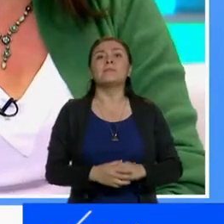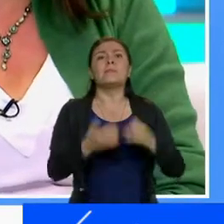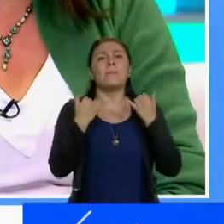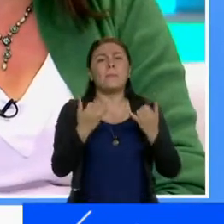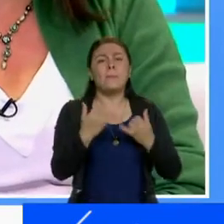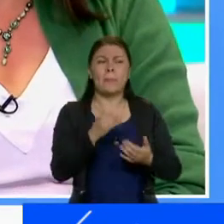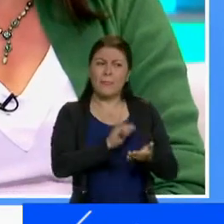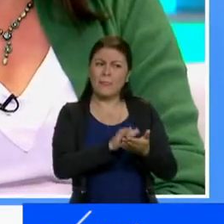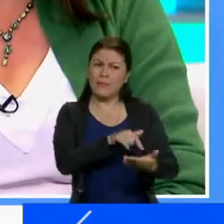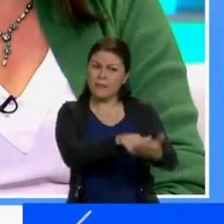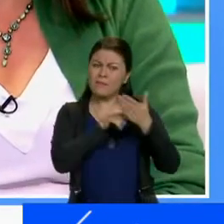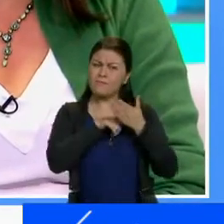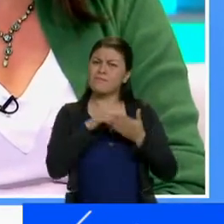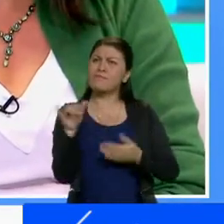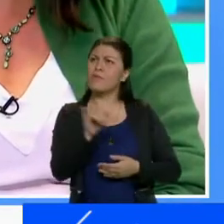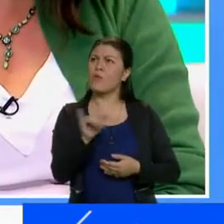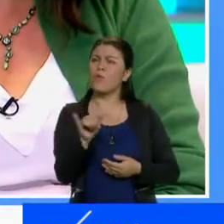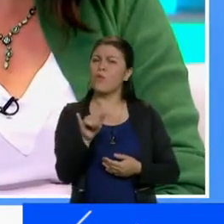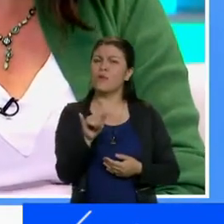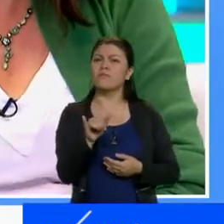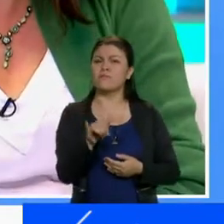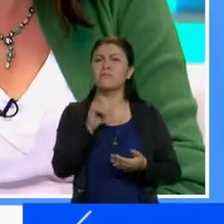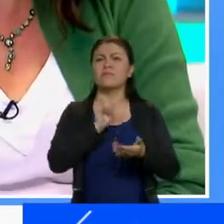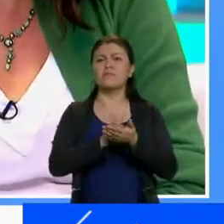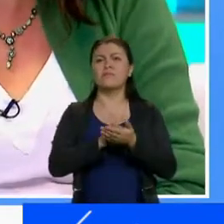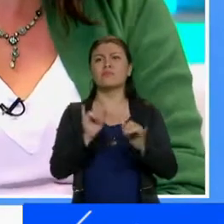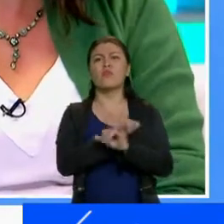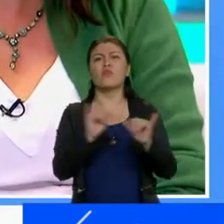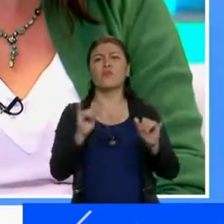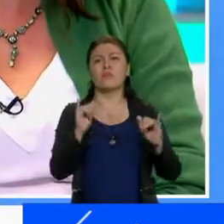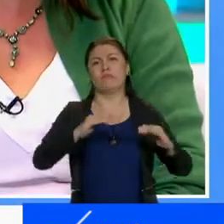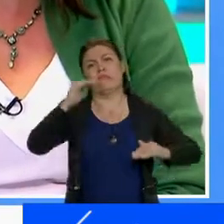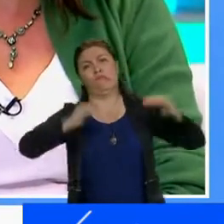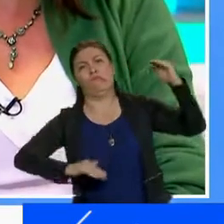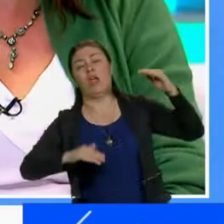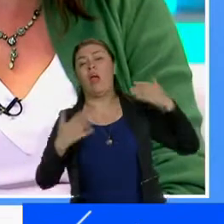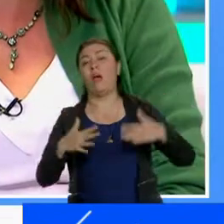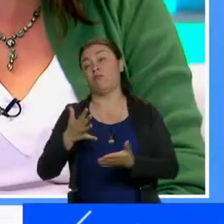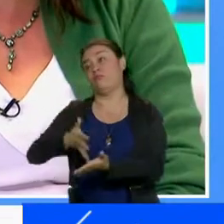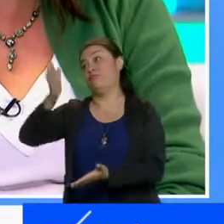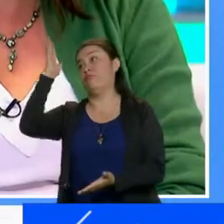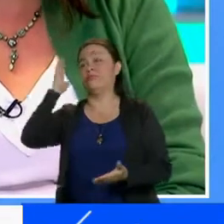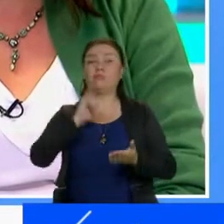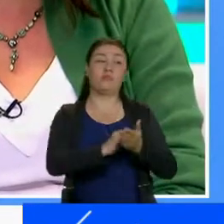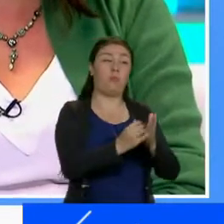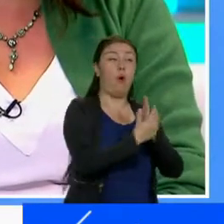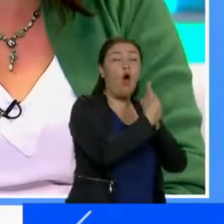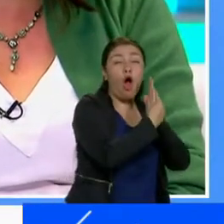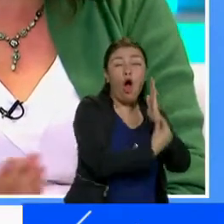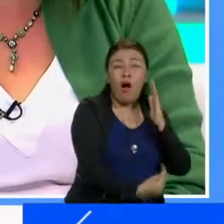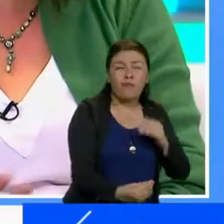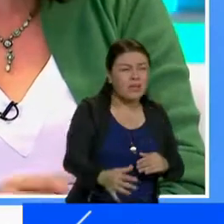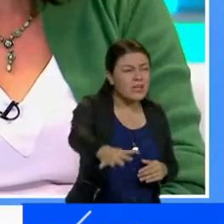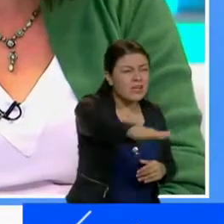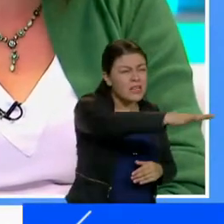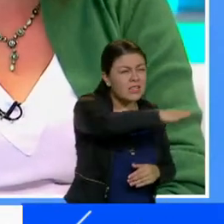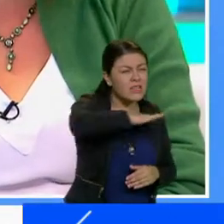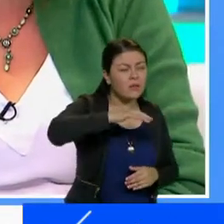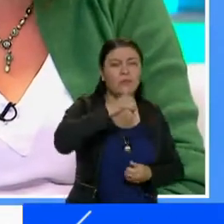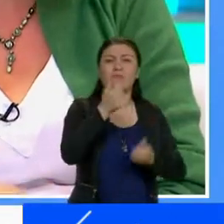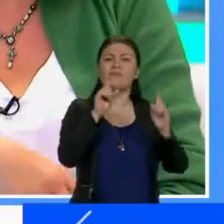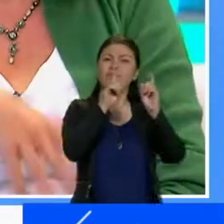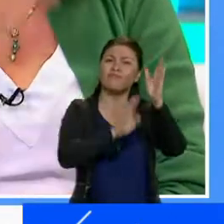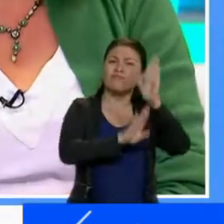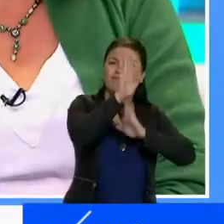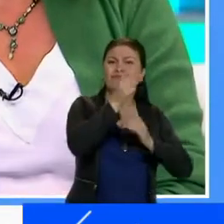estamos viendo es el resultado de esas brechas que tiene nuestro país en temas de desarrollo económico,